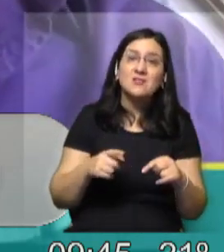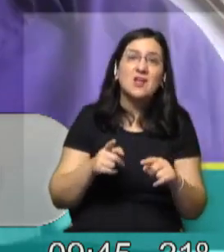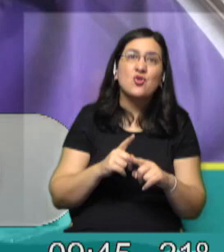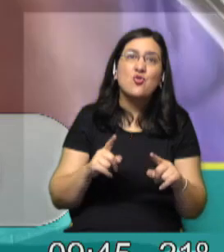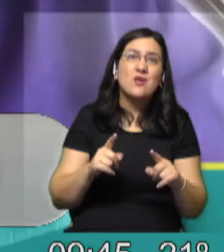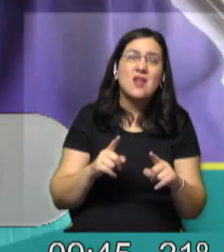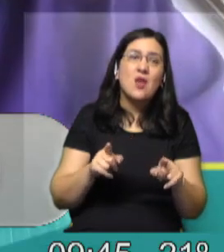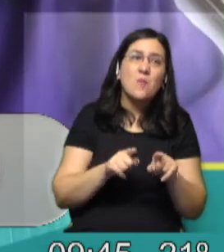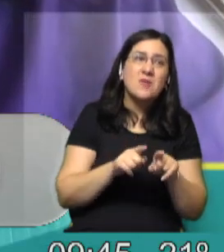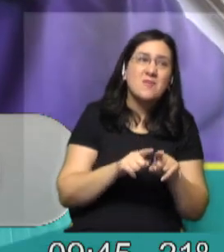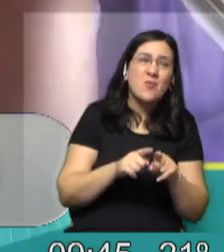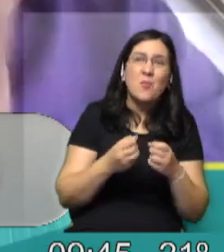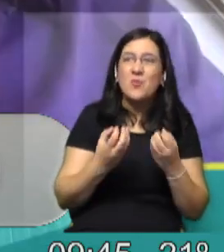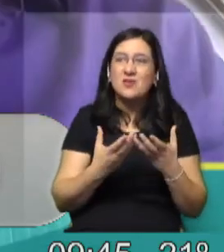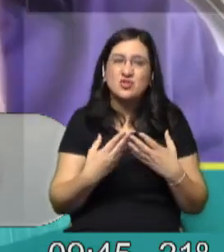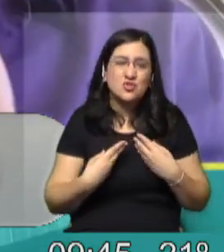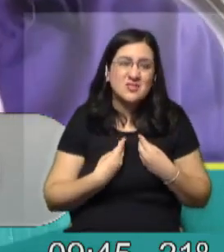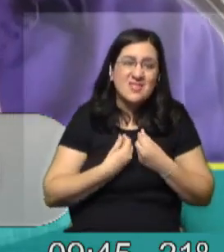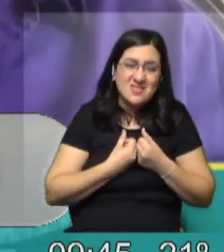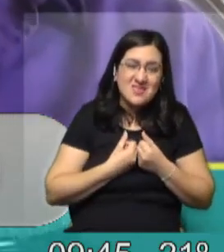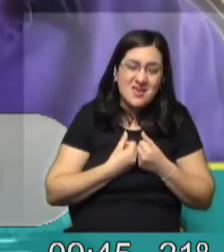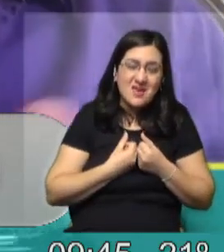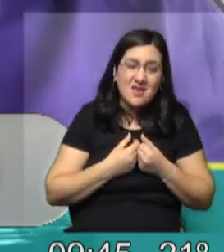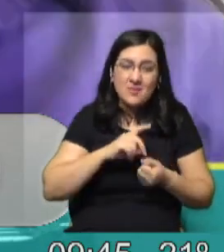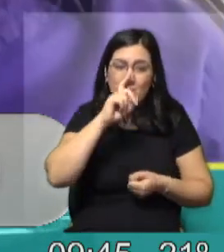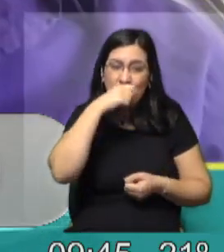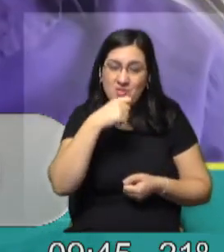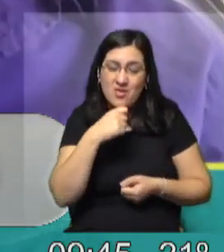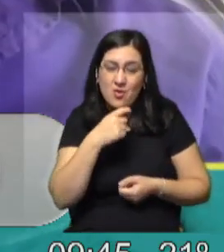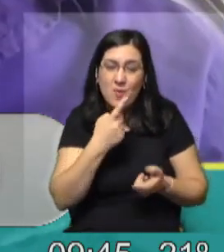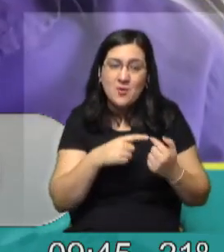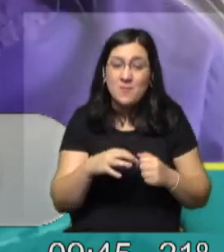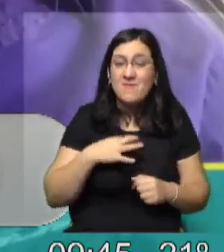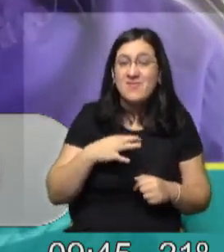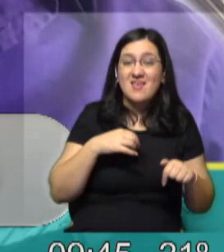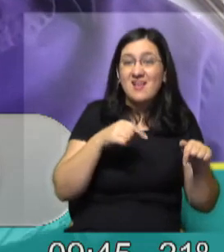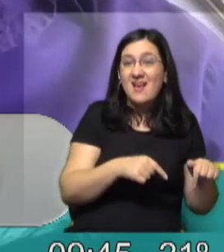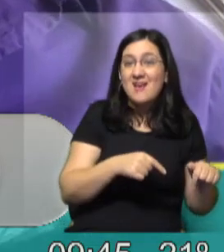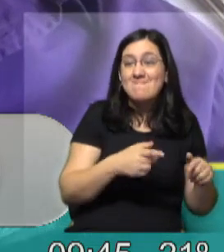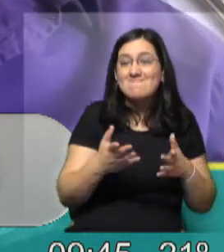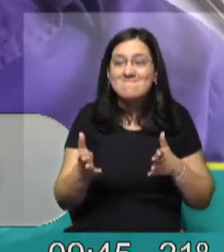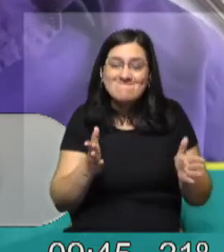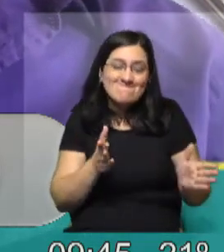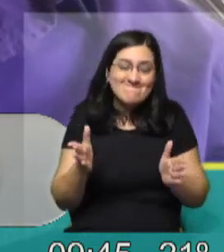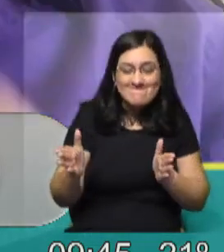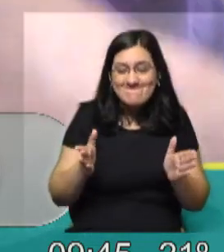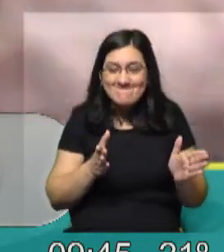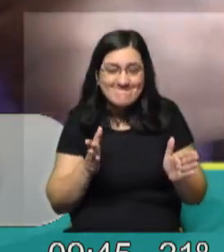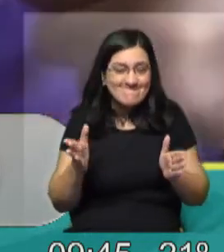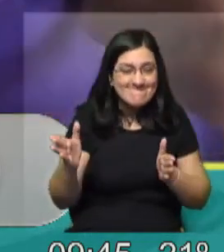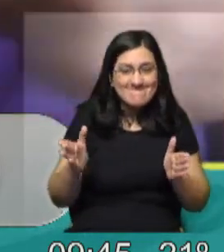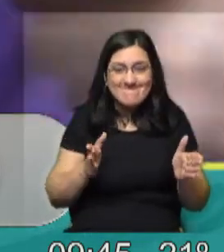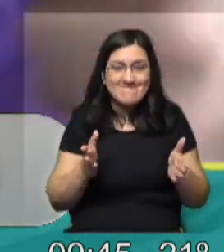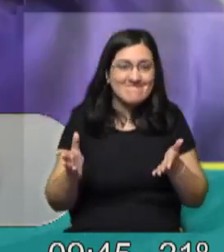era de aquí ni era de allá Yo soy de allá soy de Montevideo pero mi vida está hecha acá entonces tengo una especie de de